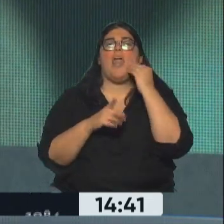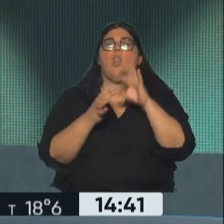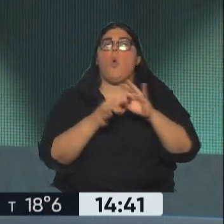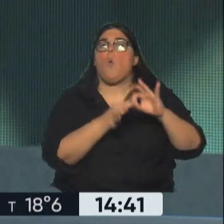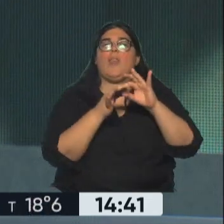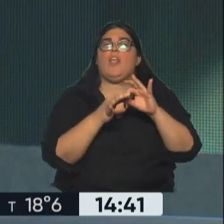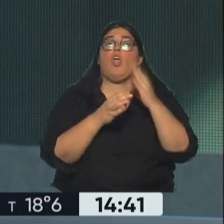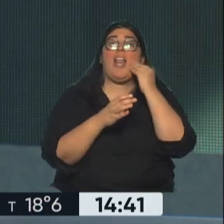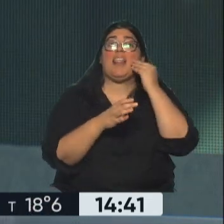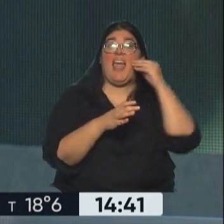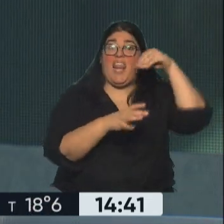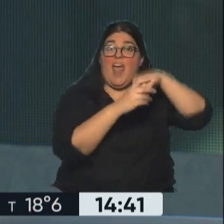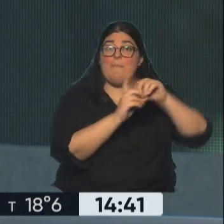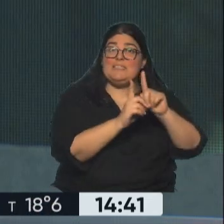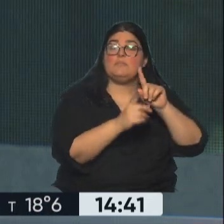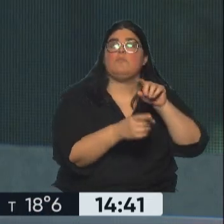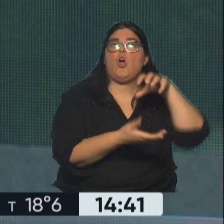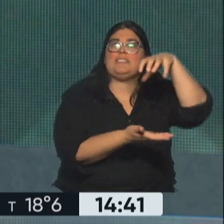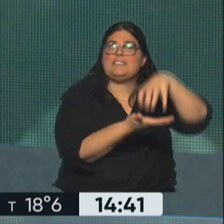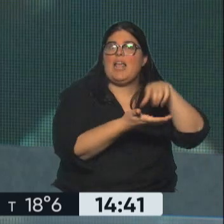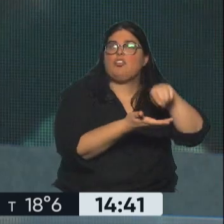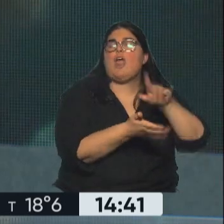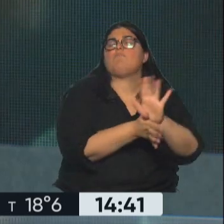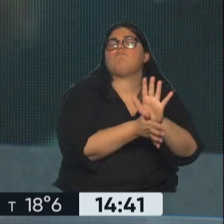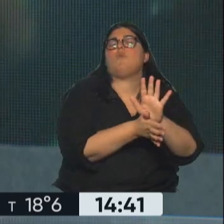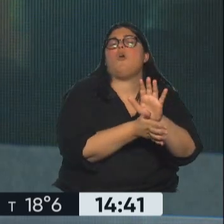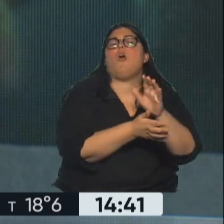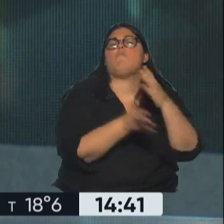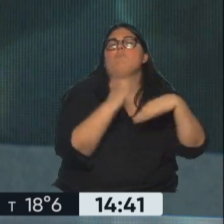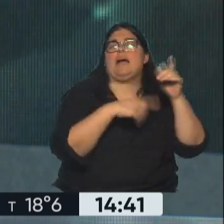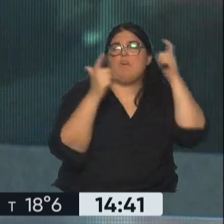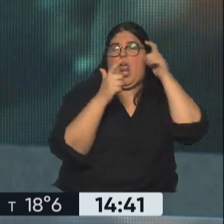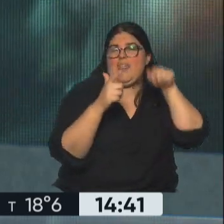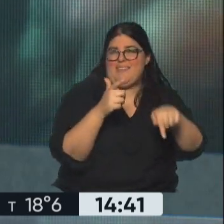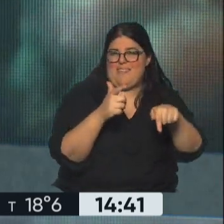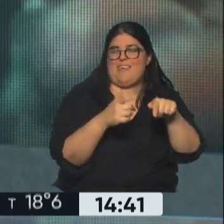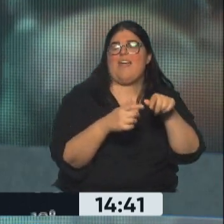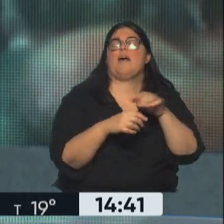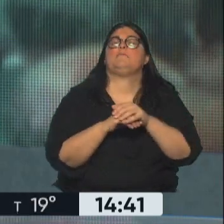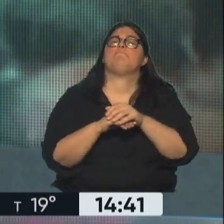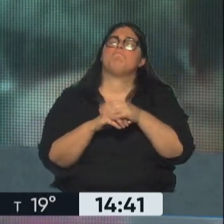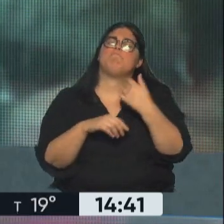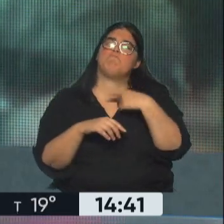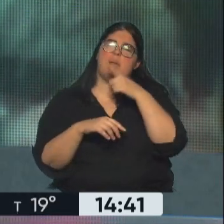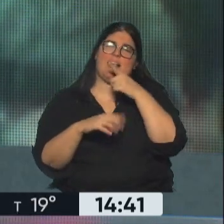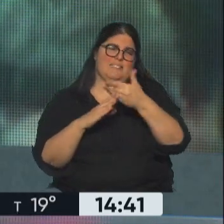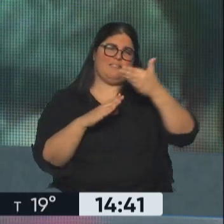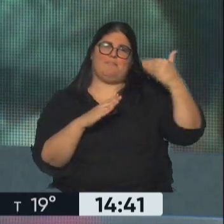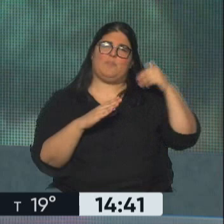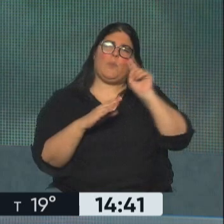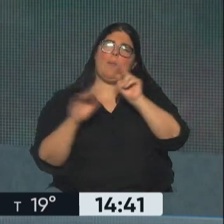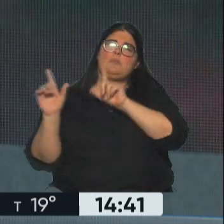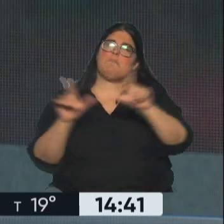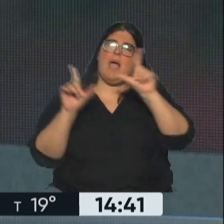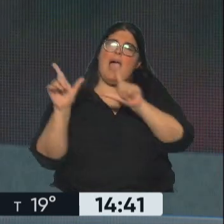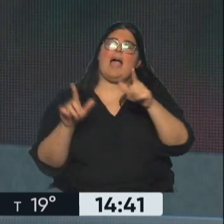en Inglaterra, ¿no? Como el centro de la monarquía. Creo que las imágenes estos días nos demuestran que Reino Unido es